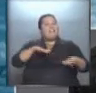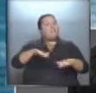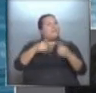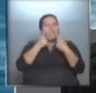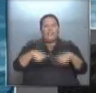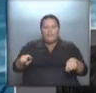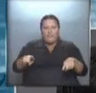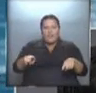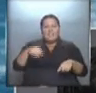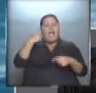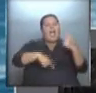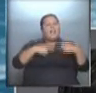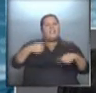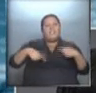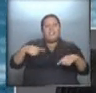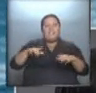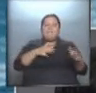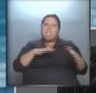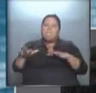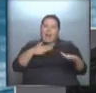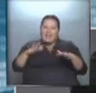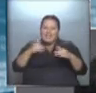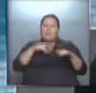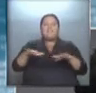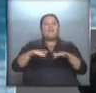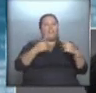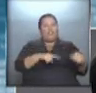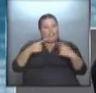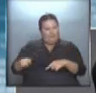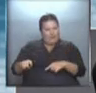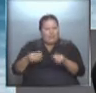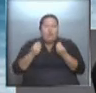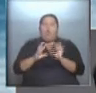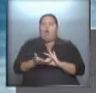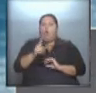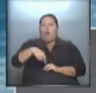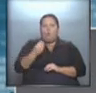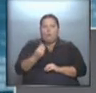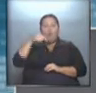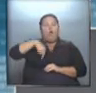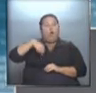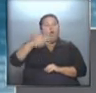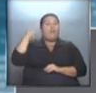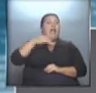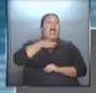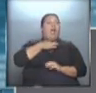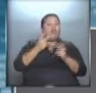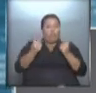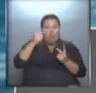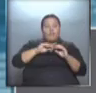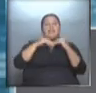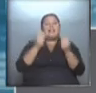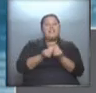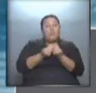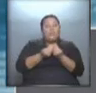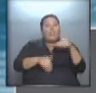se transitan interpretaciones similares, pero la situación es muy distinta. ¿En qué sentido? Hoy, y en las PASO, el resultado electoral